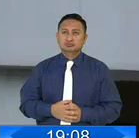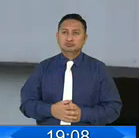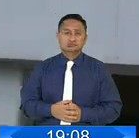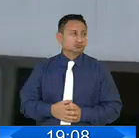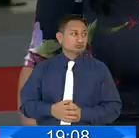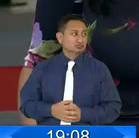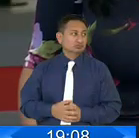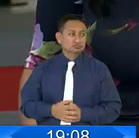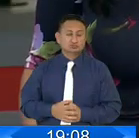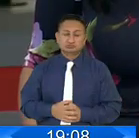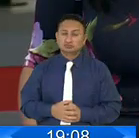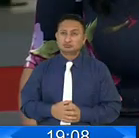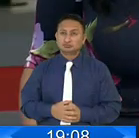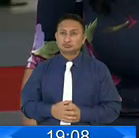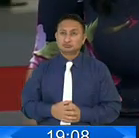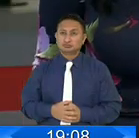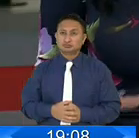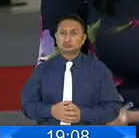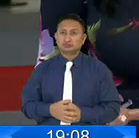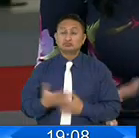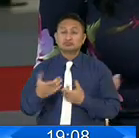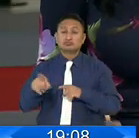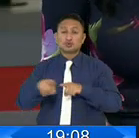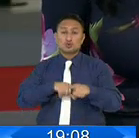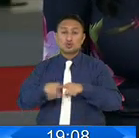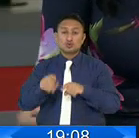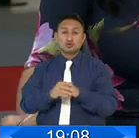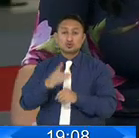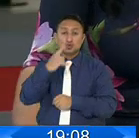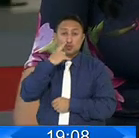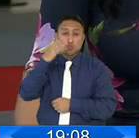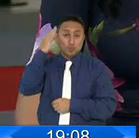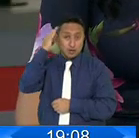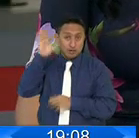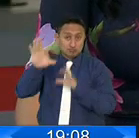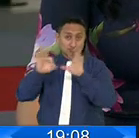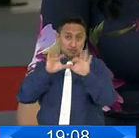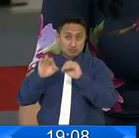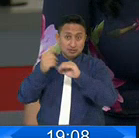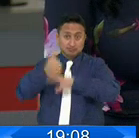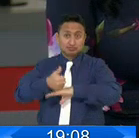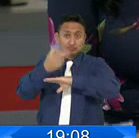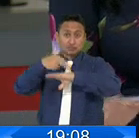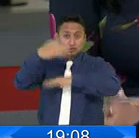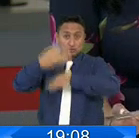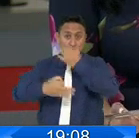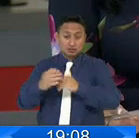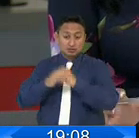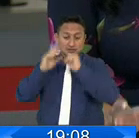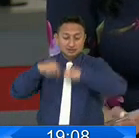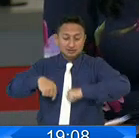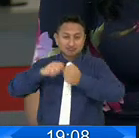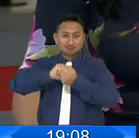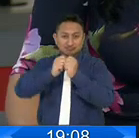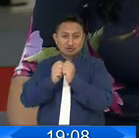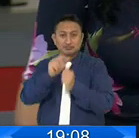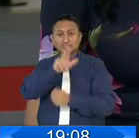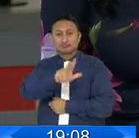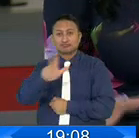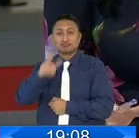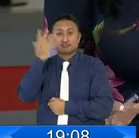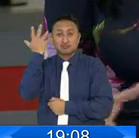Rosero. El concurso para la selección de las y los jueces de la Corte Nacional de Justicia tendrá un reajuste de 33